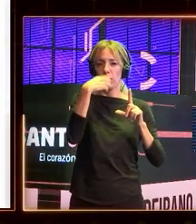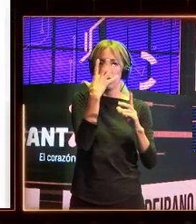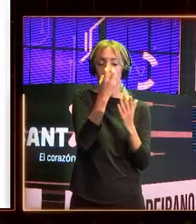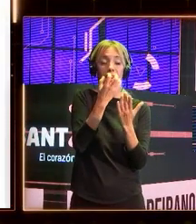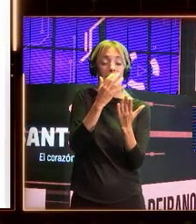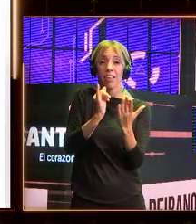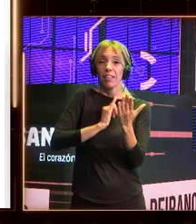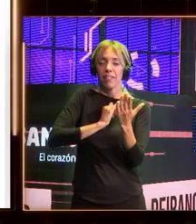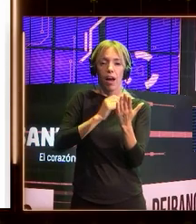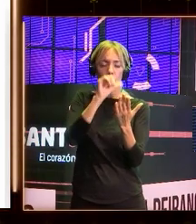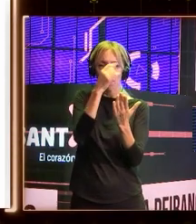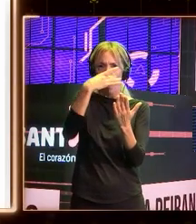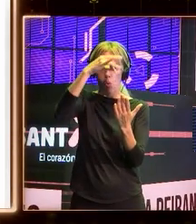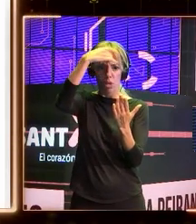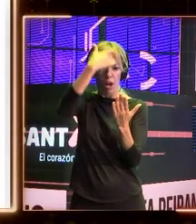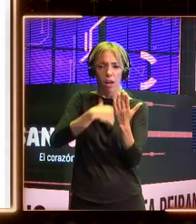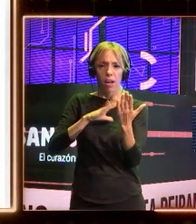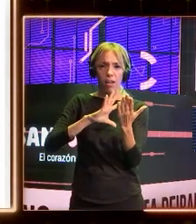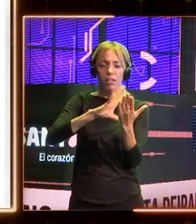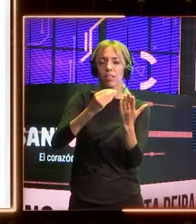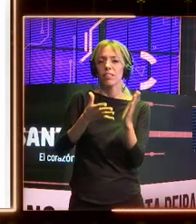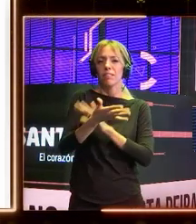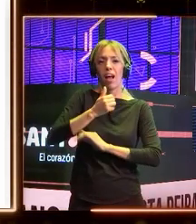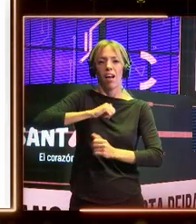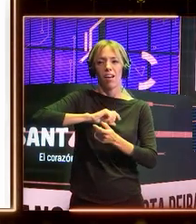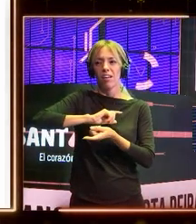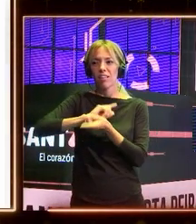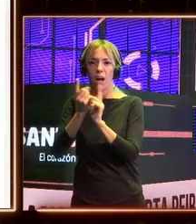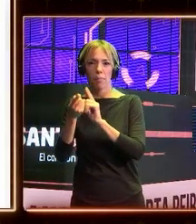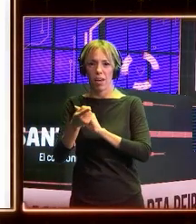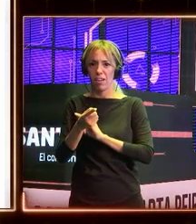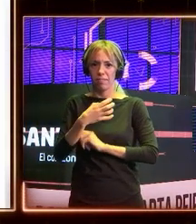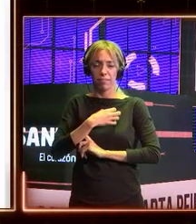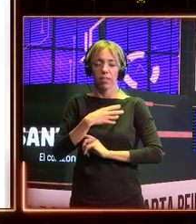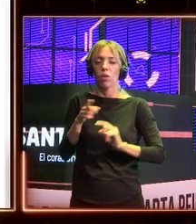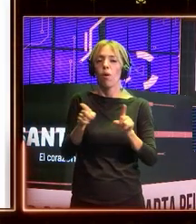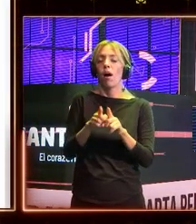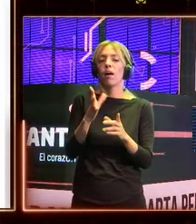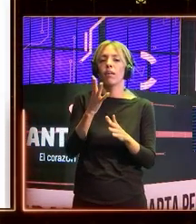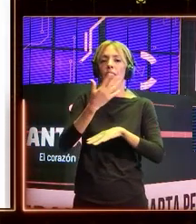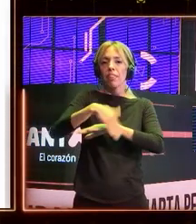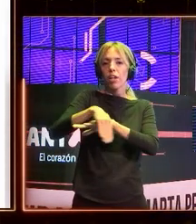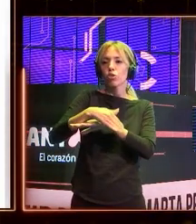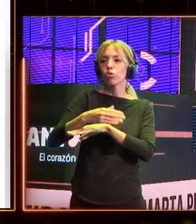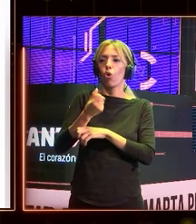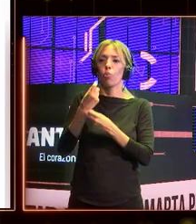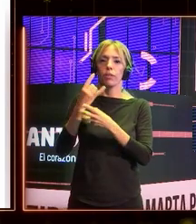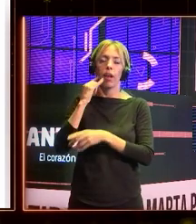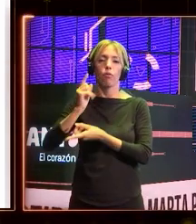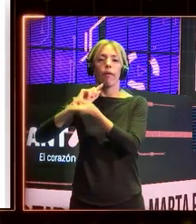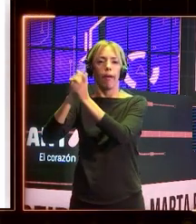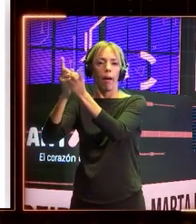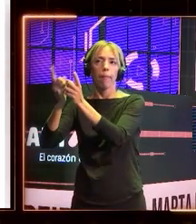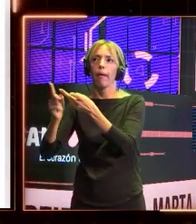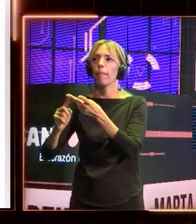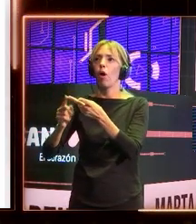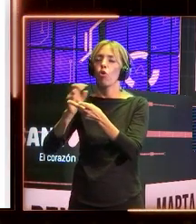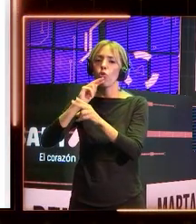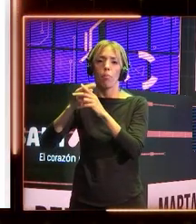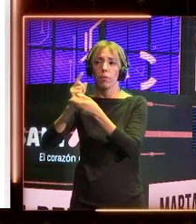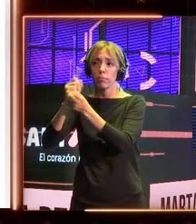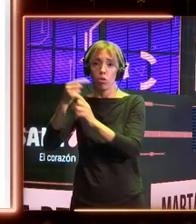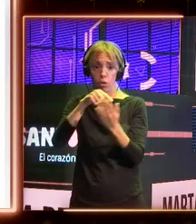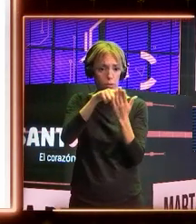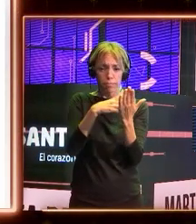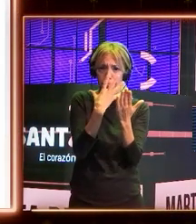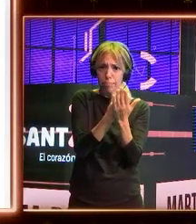de manera única, es decir, que no puedes cambiar. No puedes cambiar cómo cambias pues, tu dirección, tu número de teléfono, tu nombre. Incluso